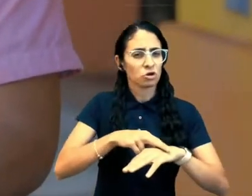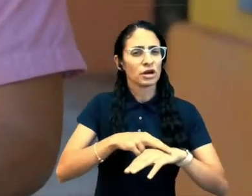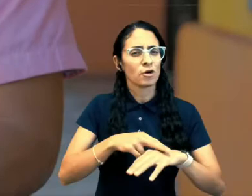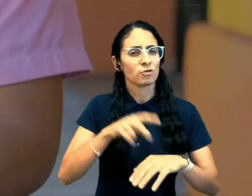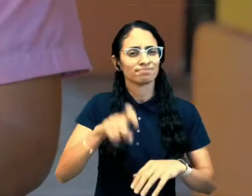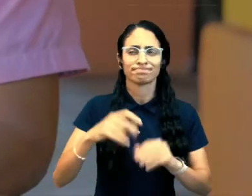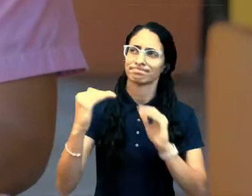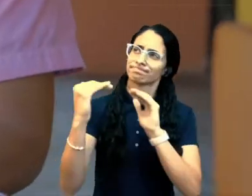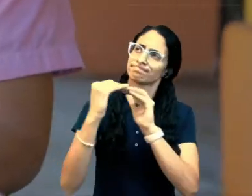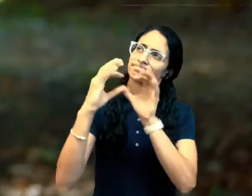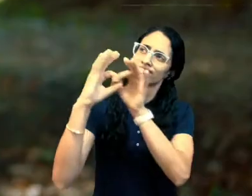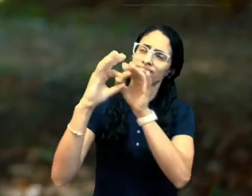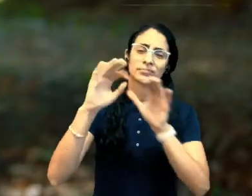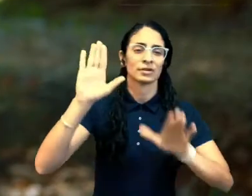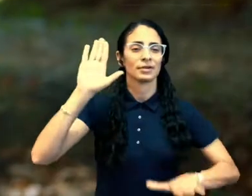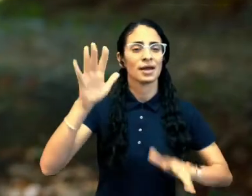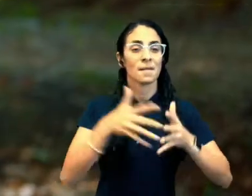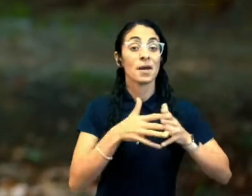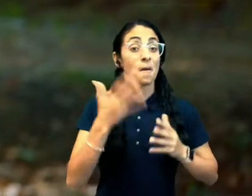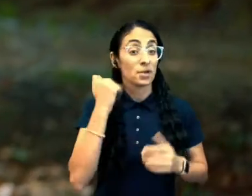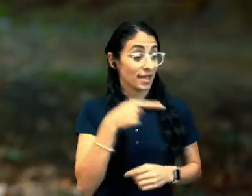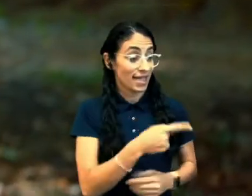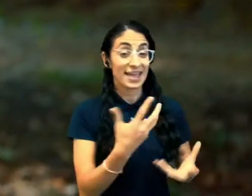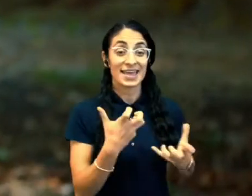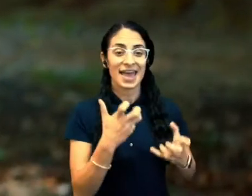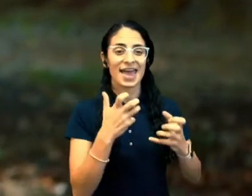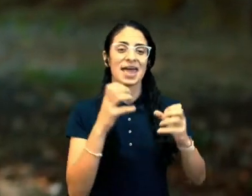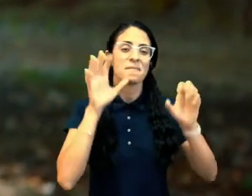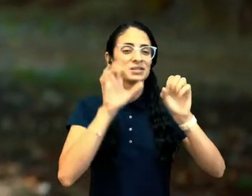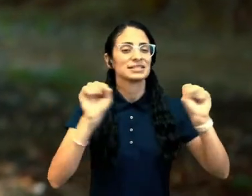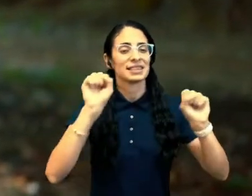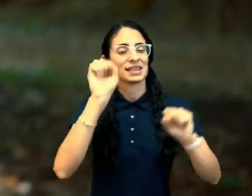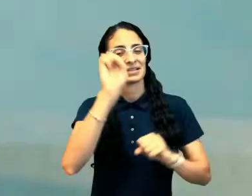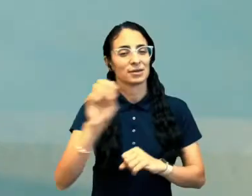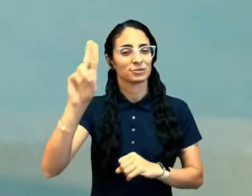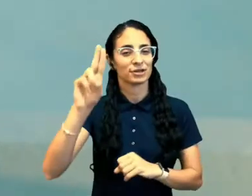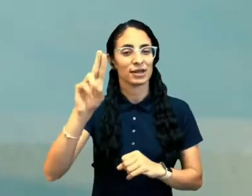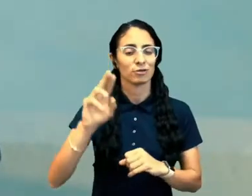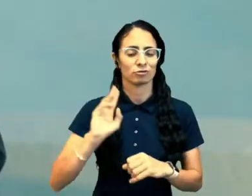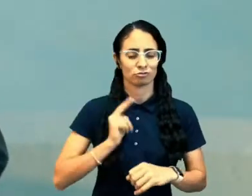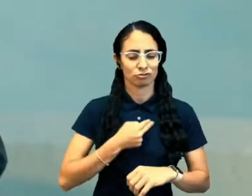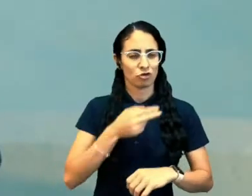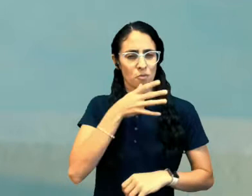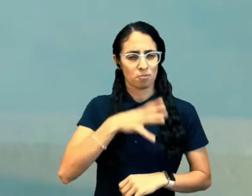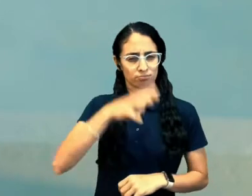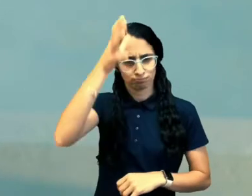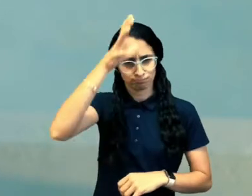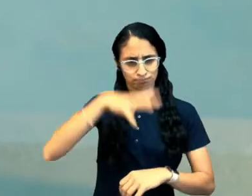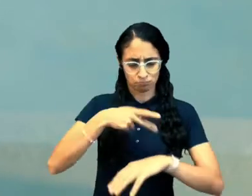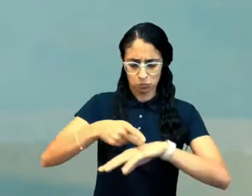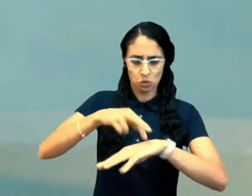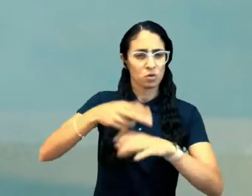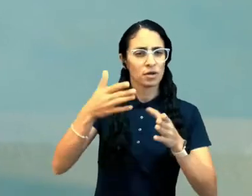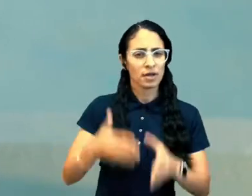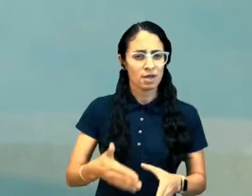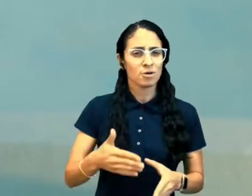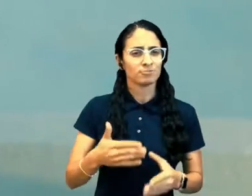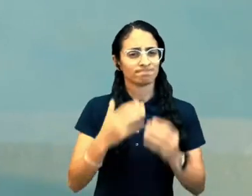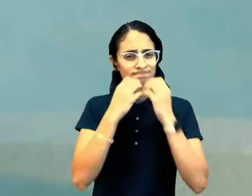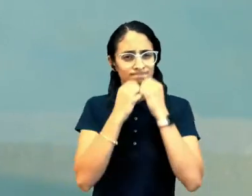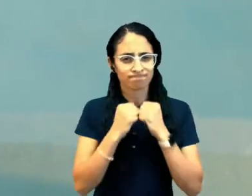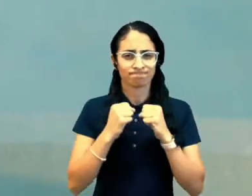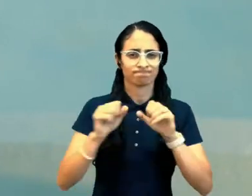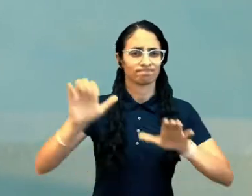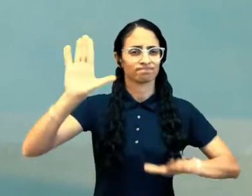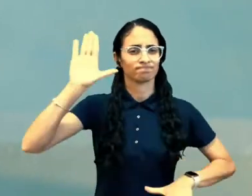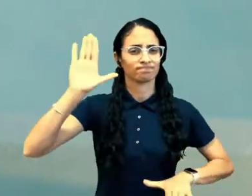enriquece la nación americana. Porque ella quiere ser la presidenta de Estados Unidos. Nosotros los puertorriqueños y puertorriqueñas